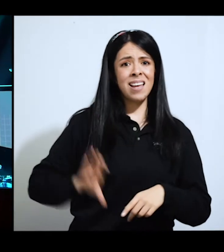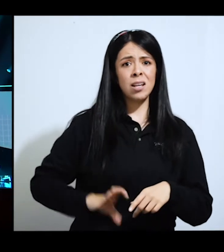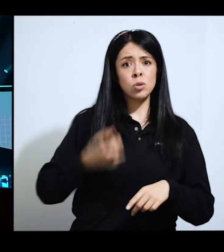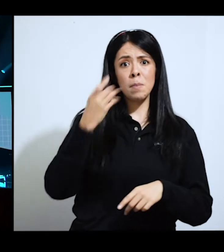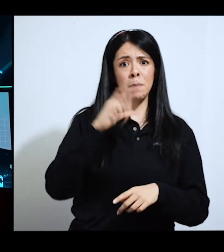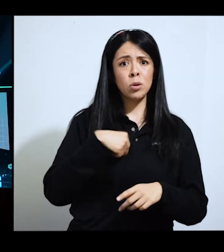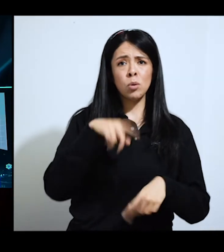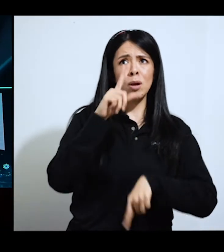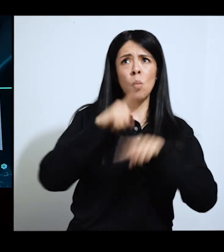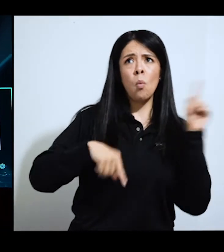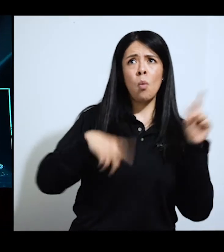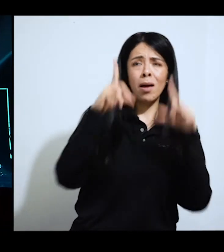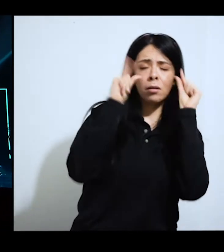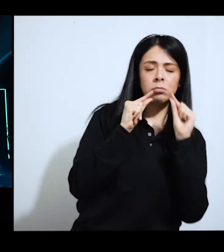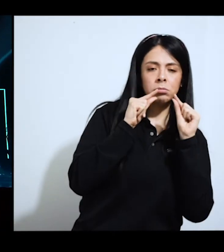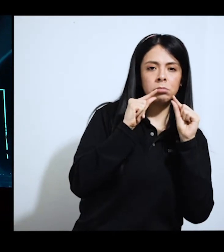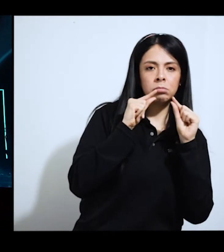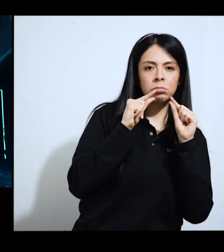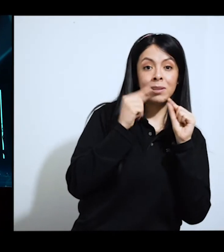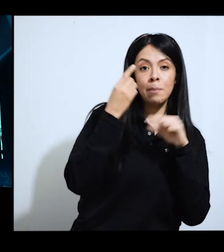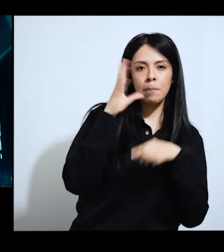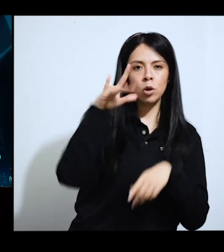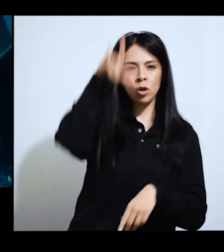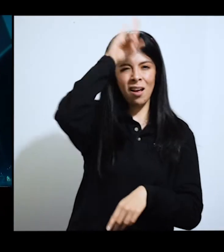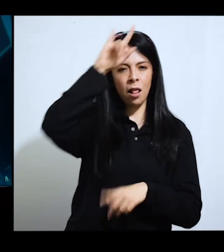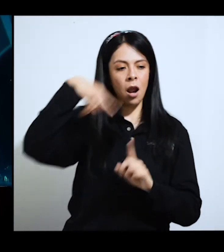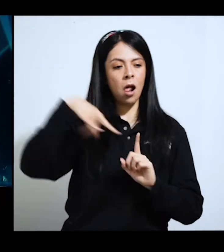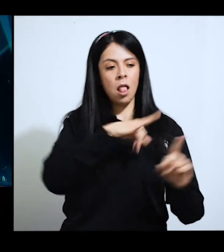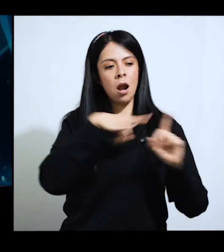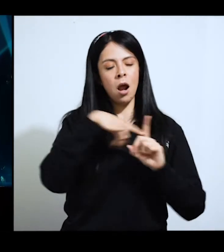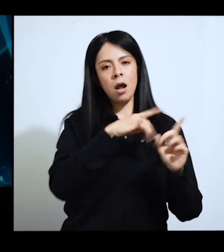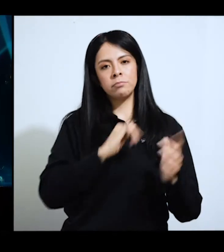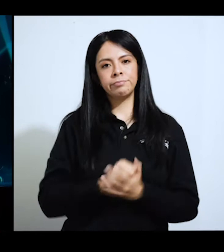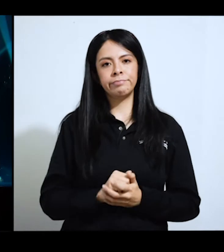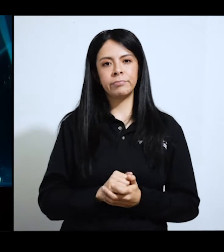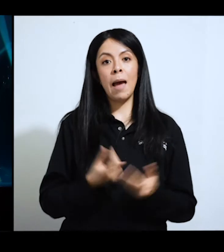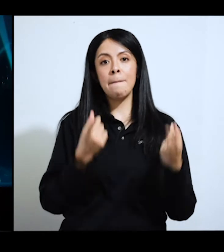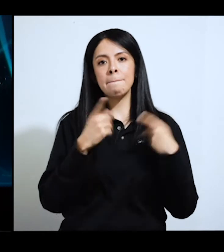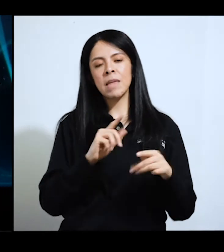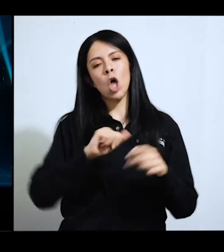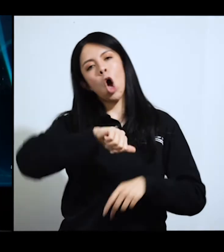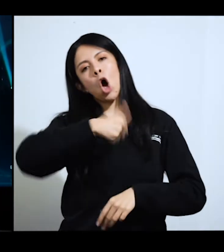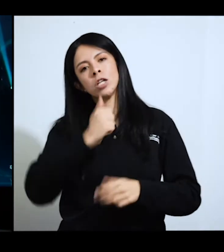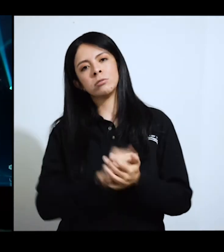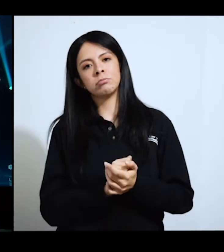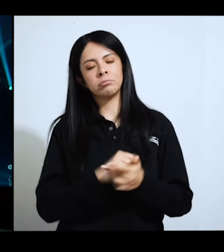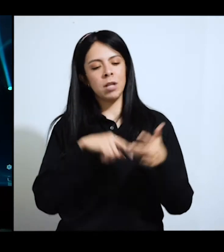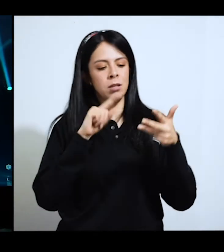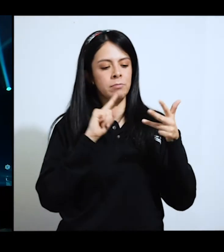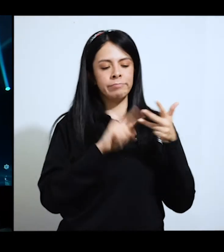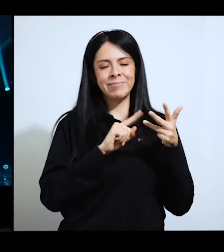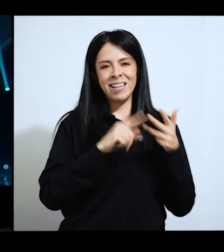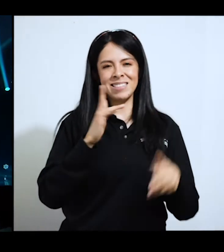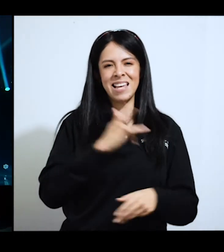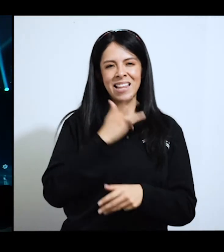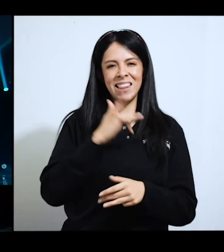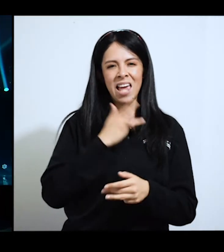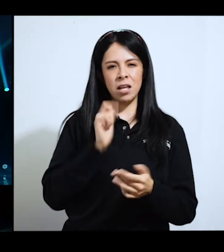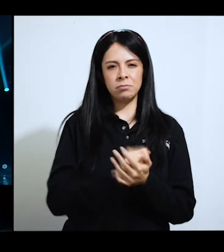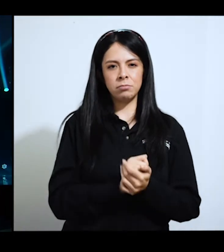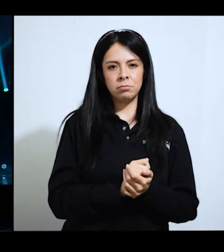demoníaca. Pero también otros venían a hablar con él porque sentían la presencia maligna